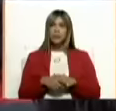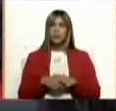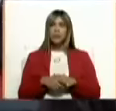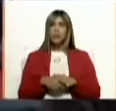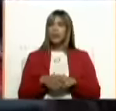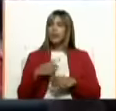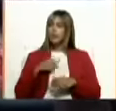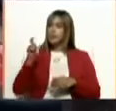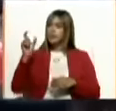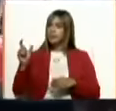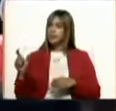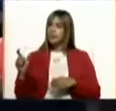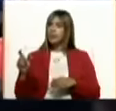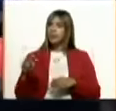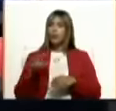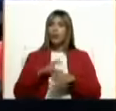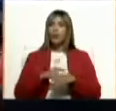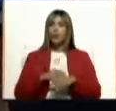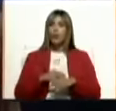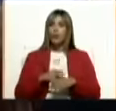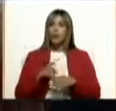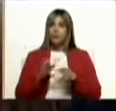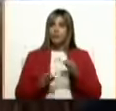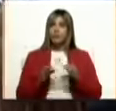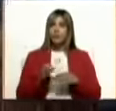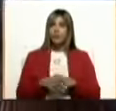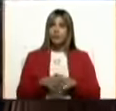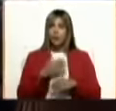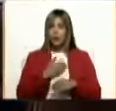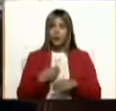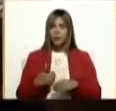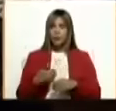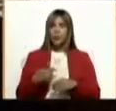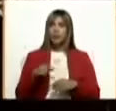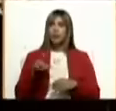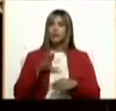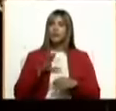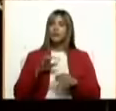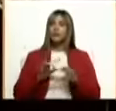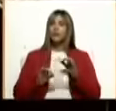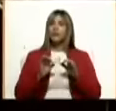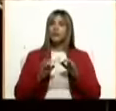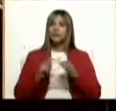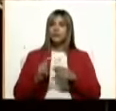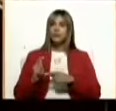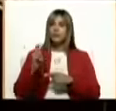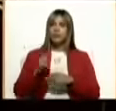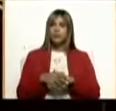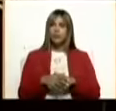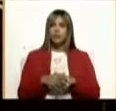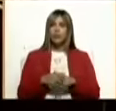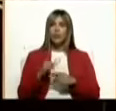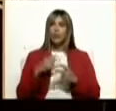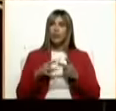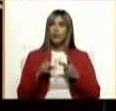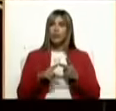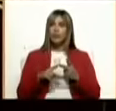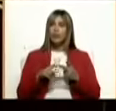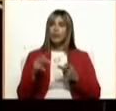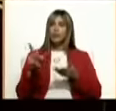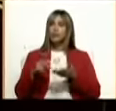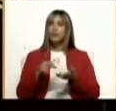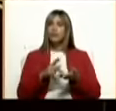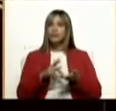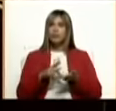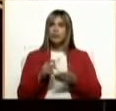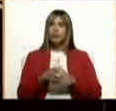magistrada doctora Gladys Gutiérrez Alvarado, presidenta del Tribunal Supremo de Justicia, y demás magistrados,